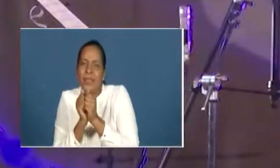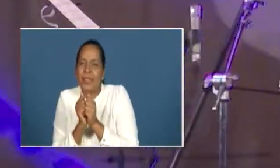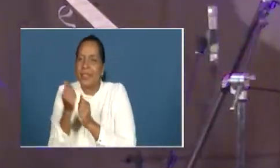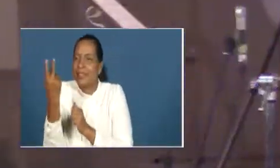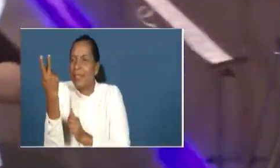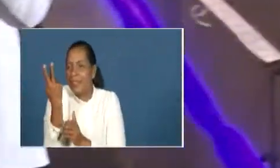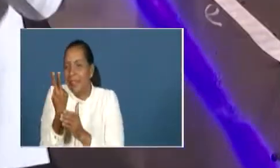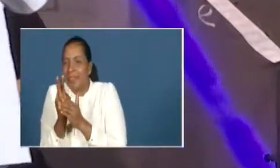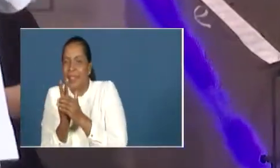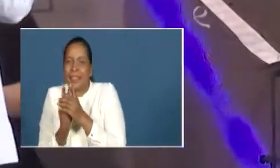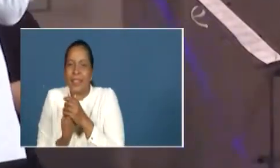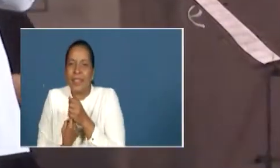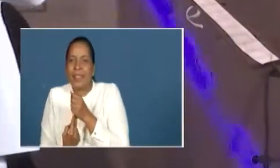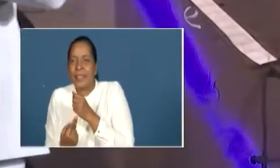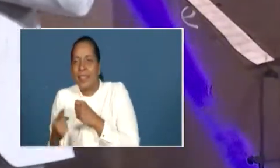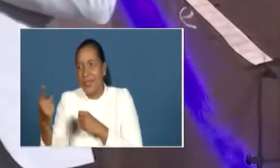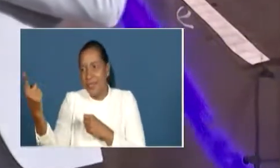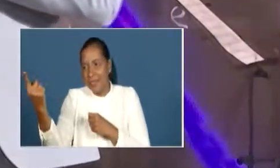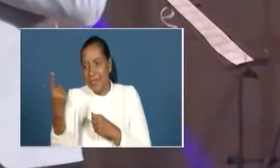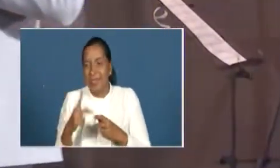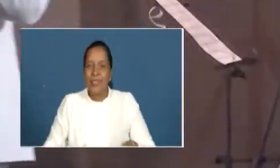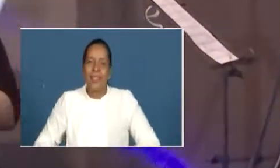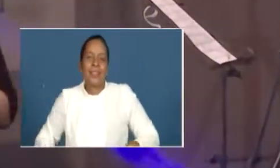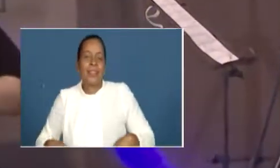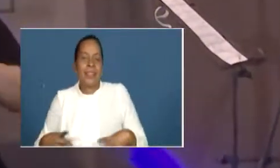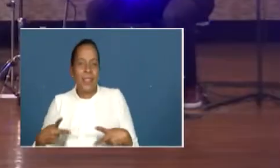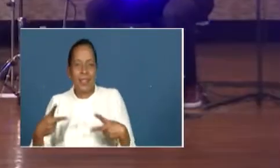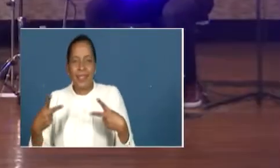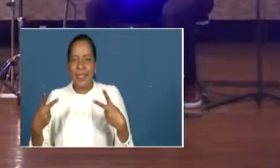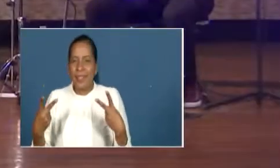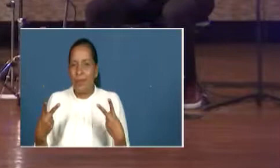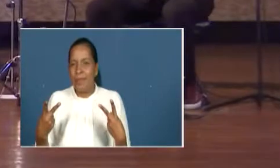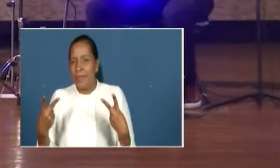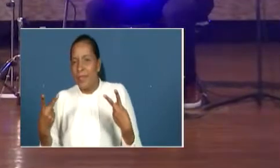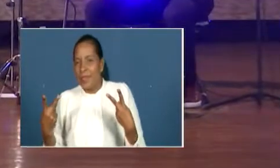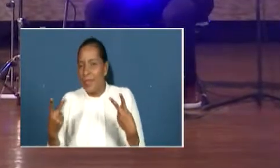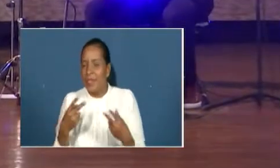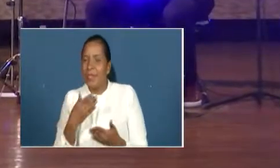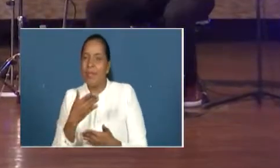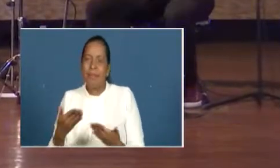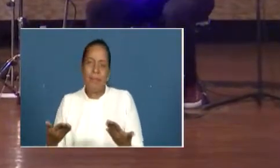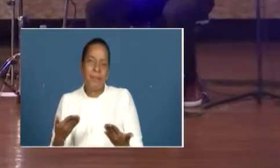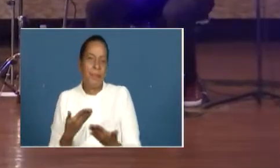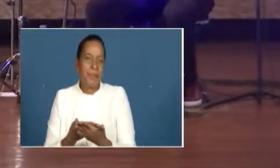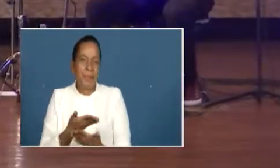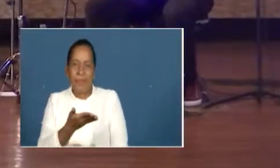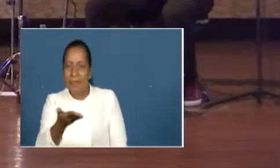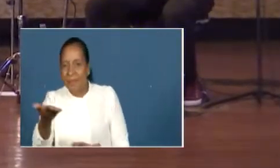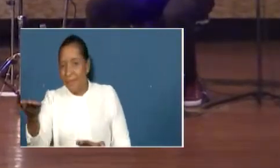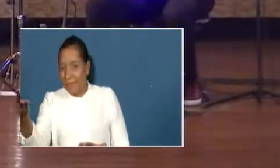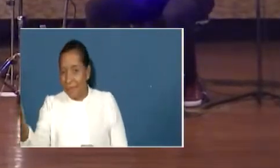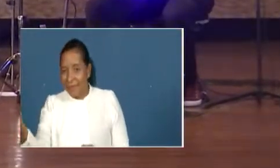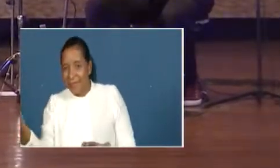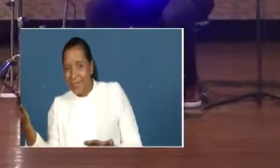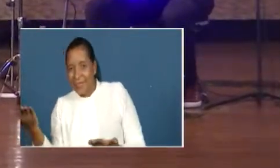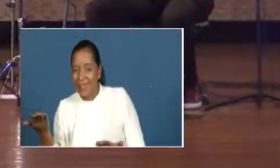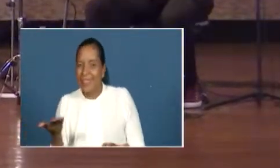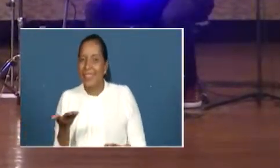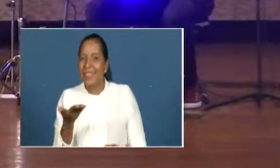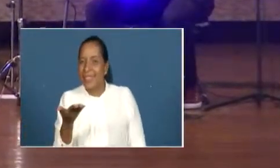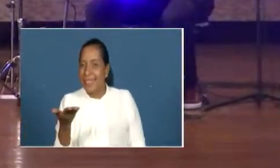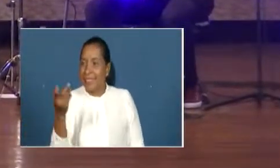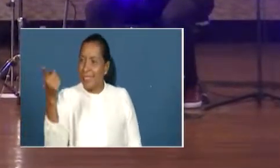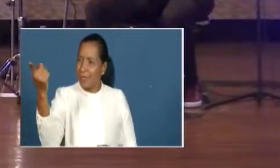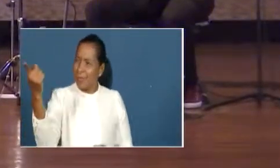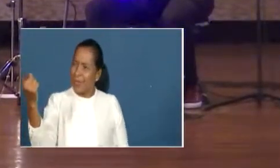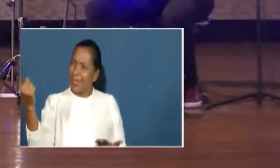envejecer contigo. Si yo quiero todo contigo, si eres la criatura perfecta, el regalo de Dios que